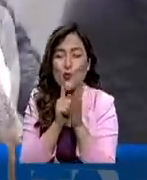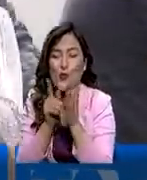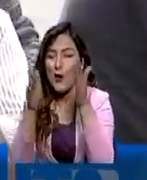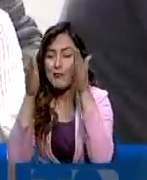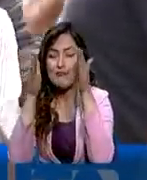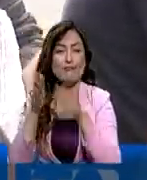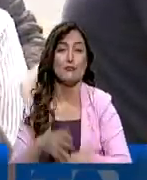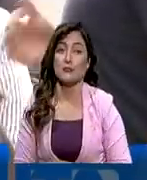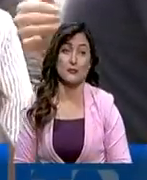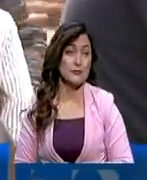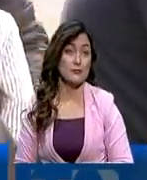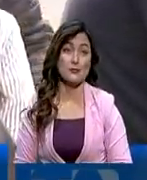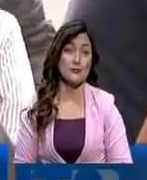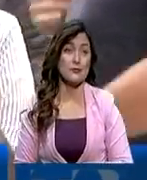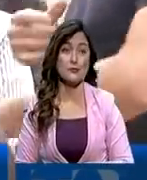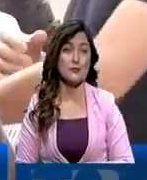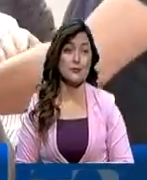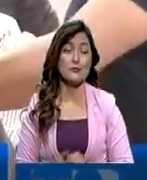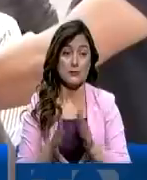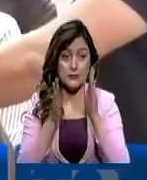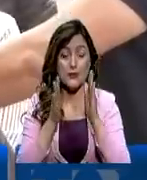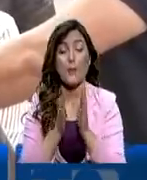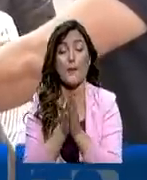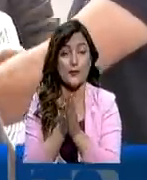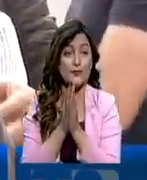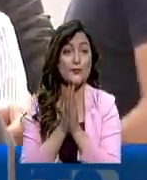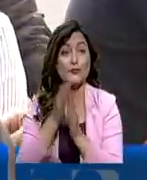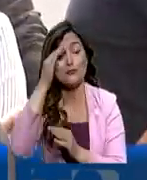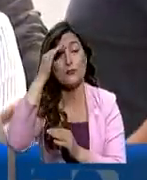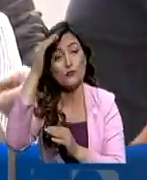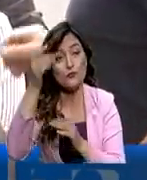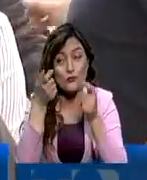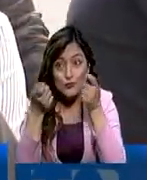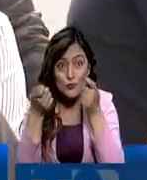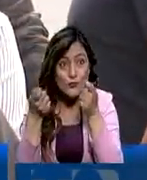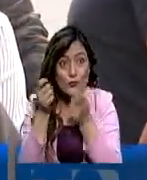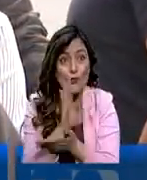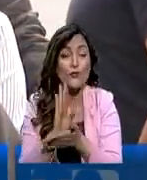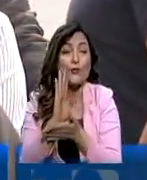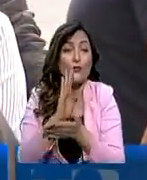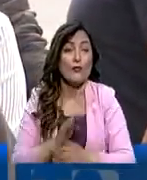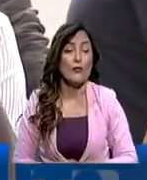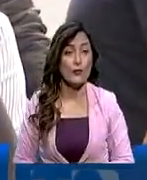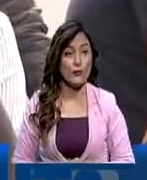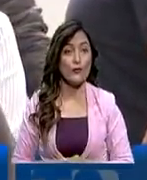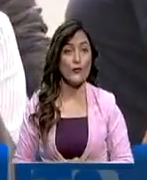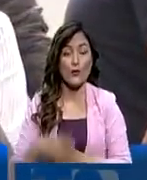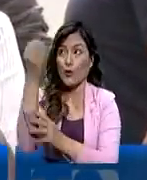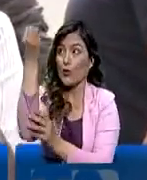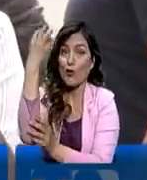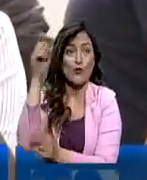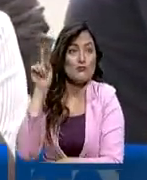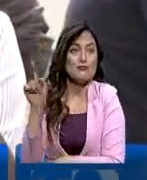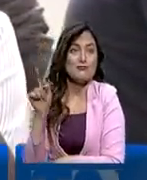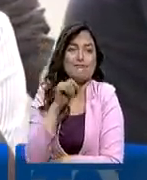oído o acto. Solicitamos es que haya más presencia policial aquí en el barrio. Una. Y otra, el alumbrado público, que es